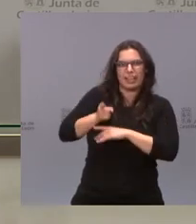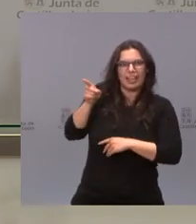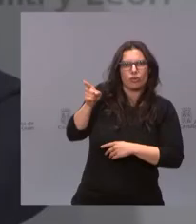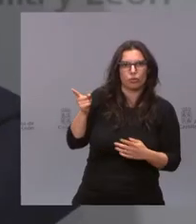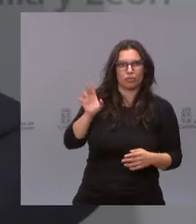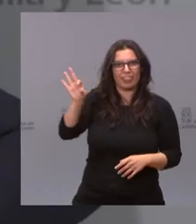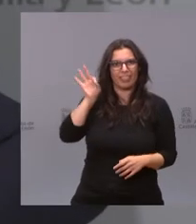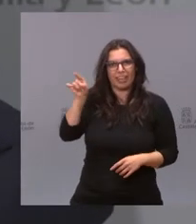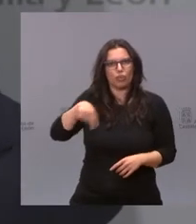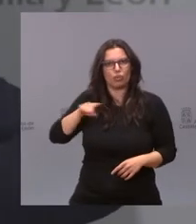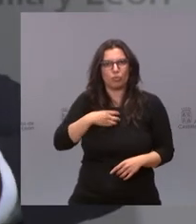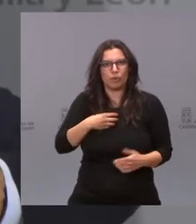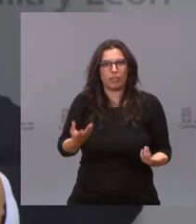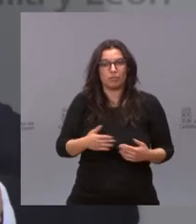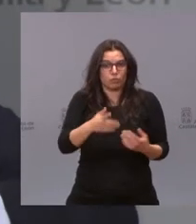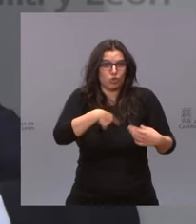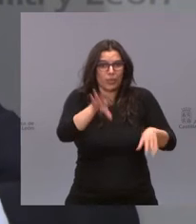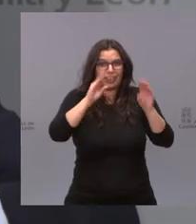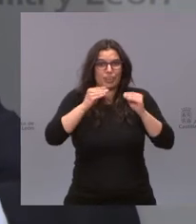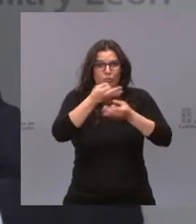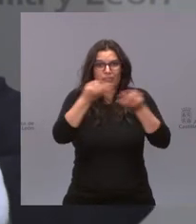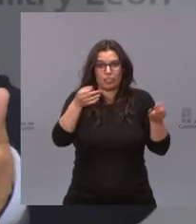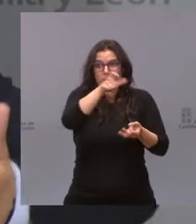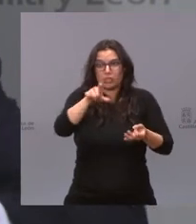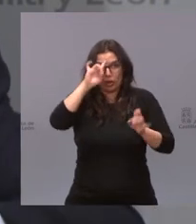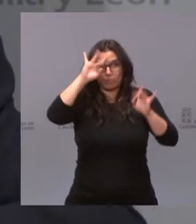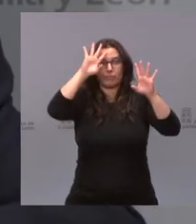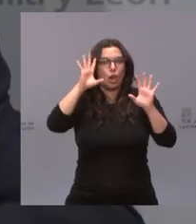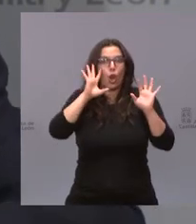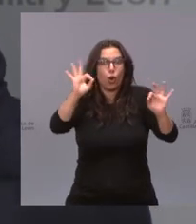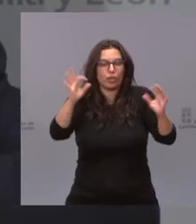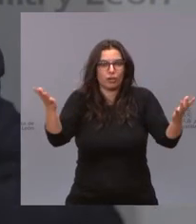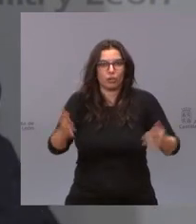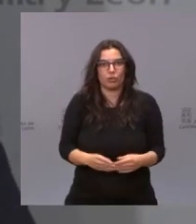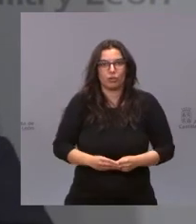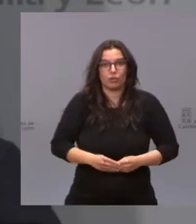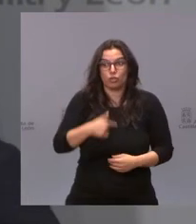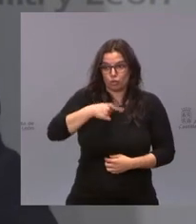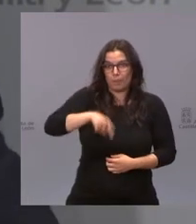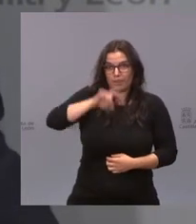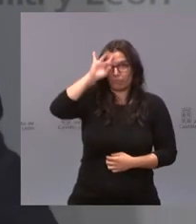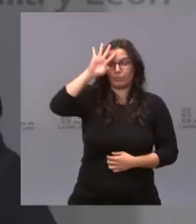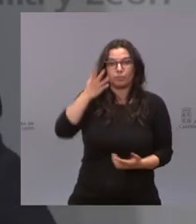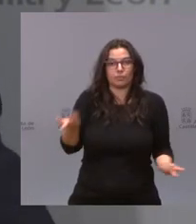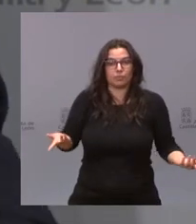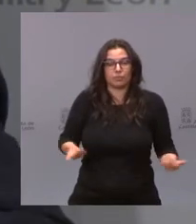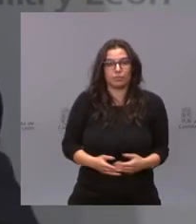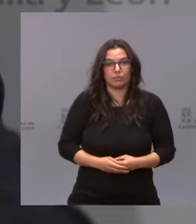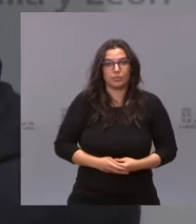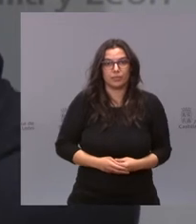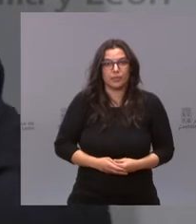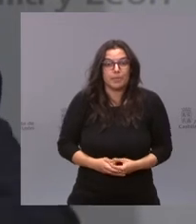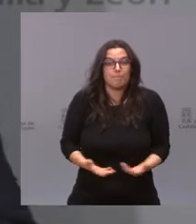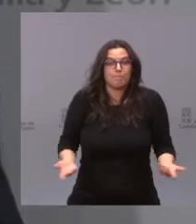concreta. Lo entiendo perfectamente. ¿Cómo no van a estar perplejos los ciudadanos si estoy perplejo yo? Pero, es